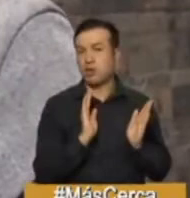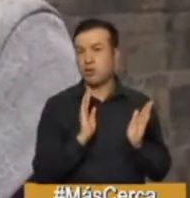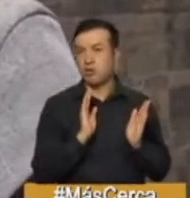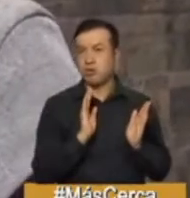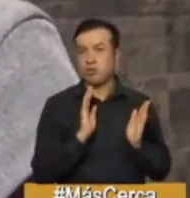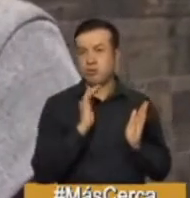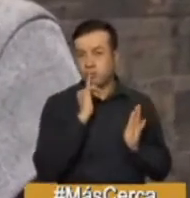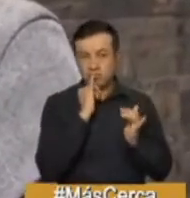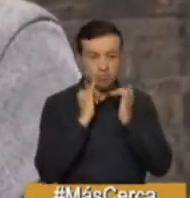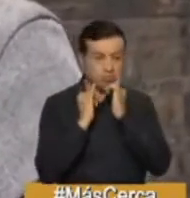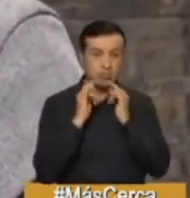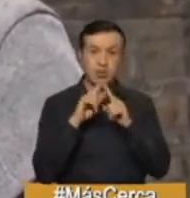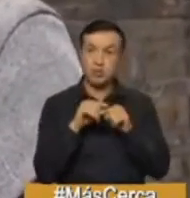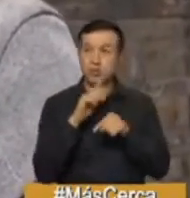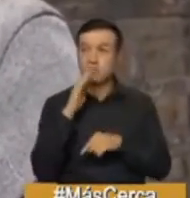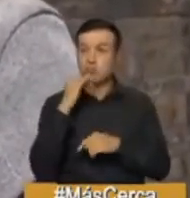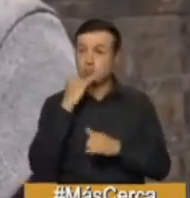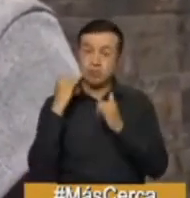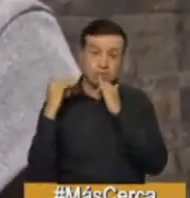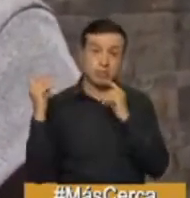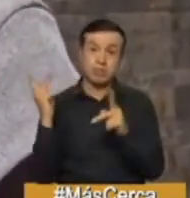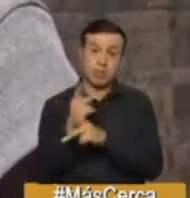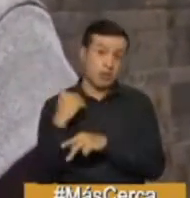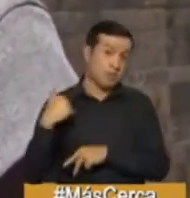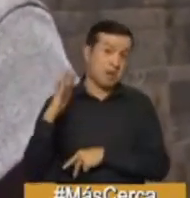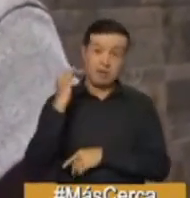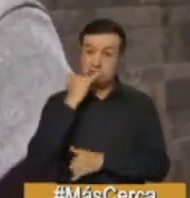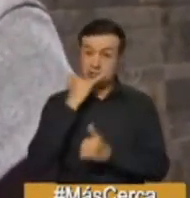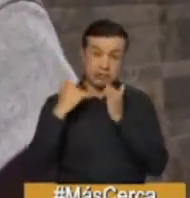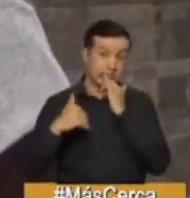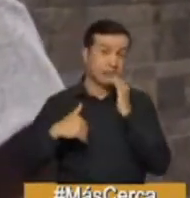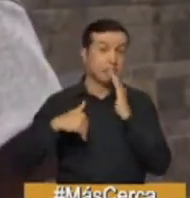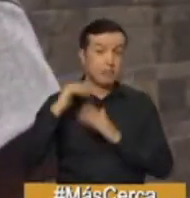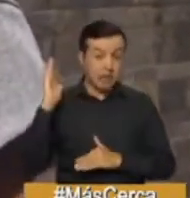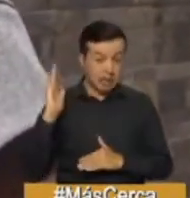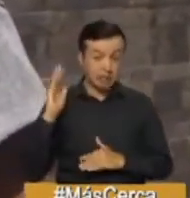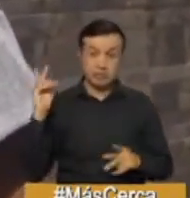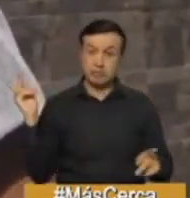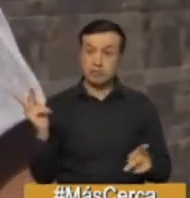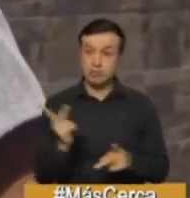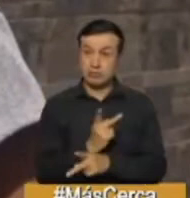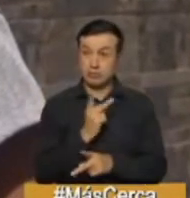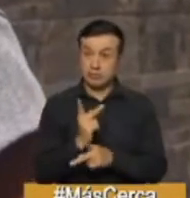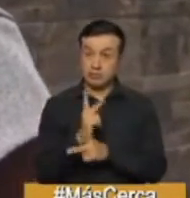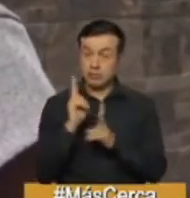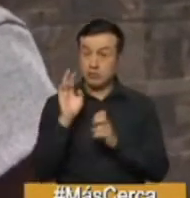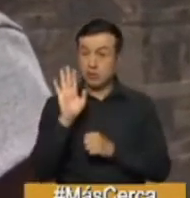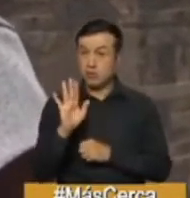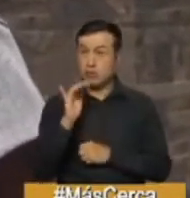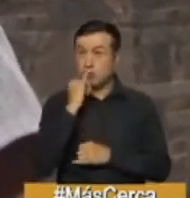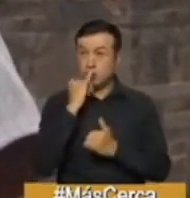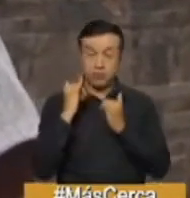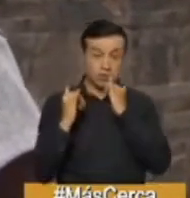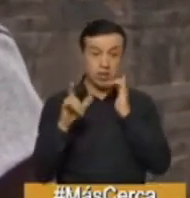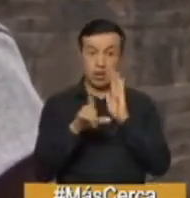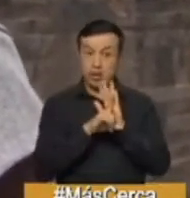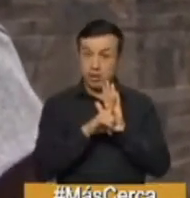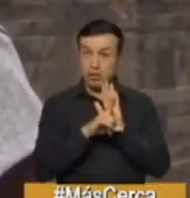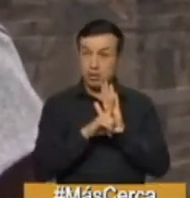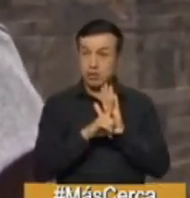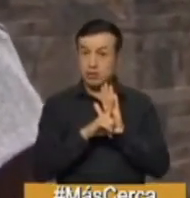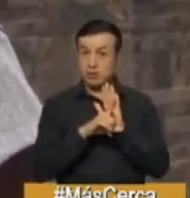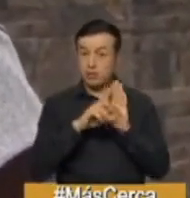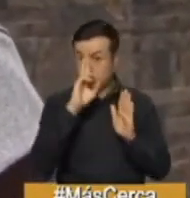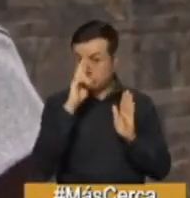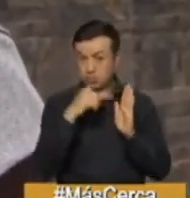o dependiendo del tipo de incumplimientos y ya tenemos mayor mayor impacto en el tipo de la normativa que está que se estaría